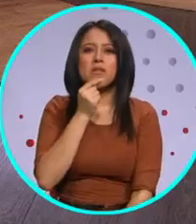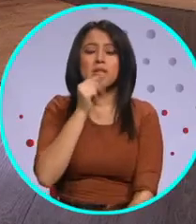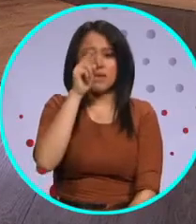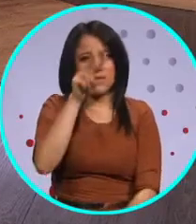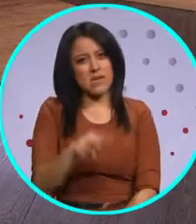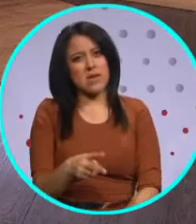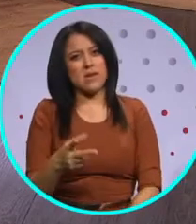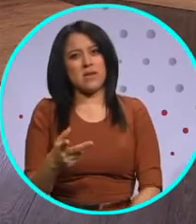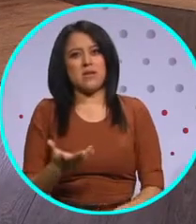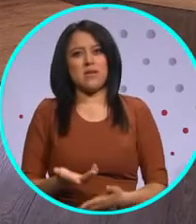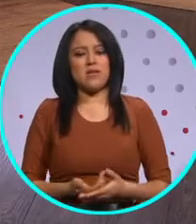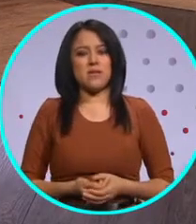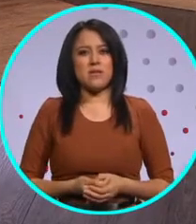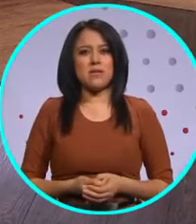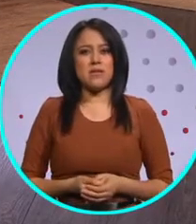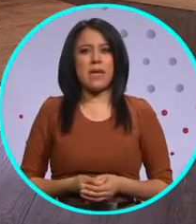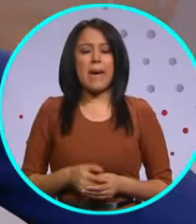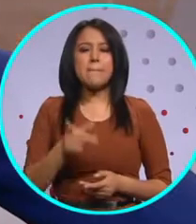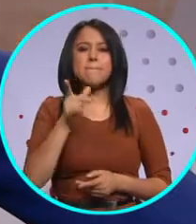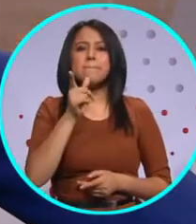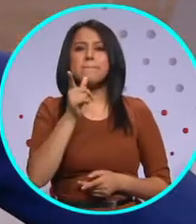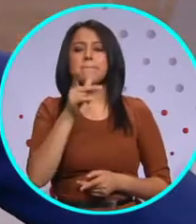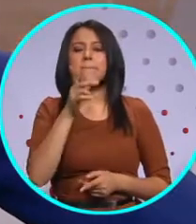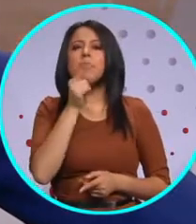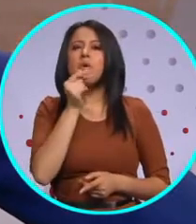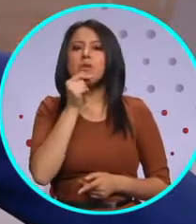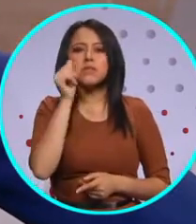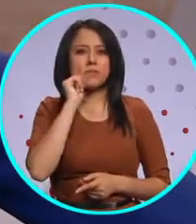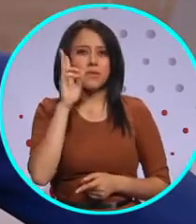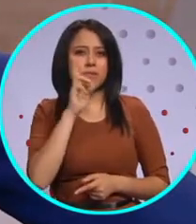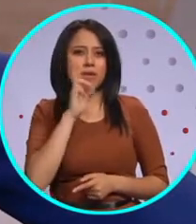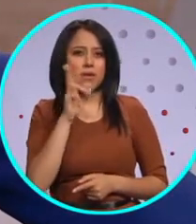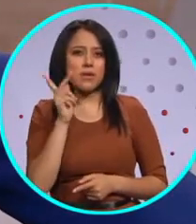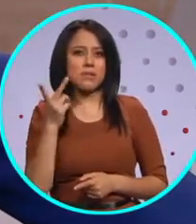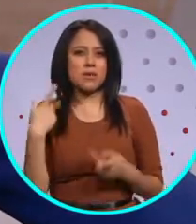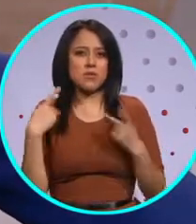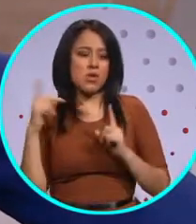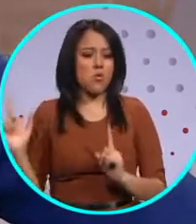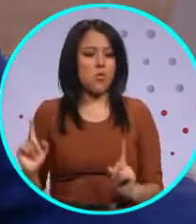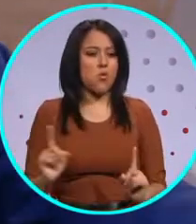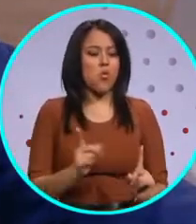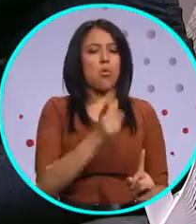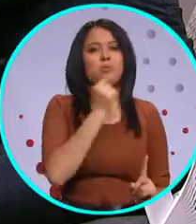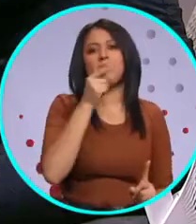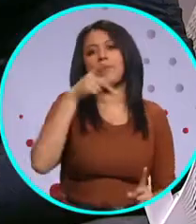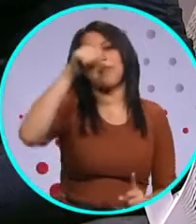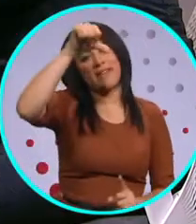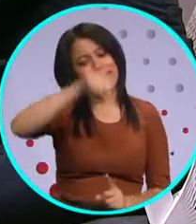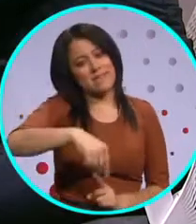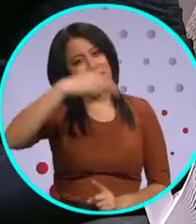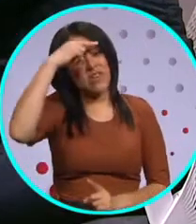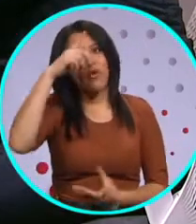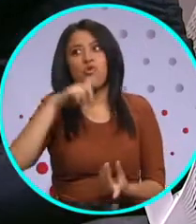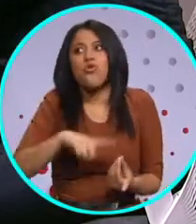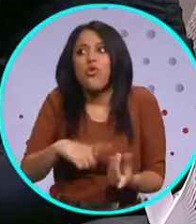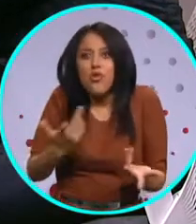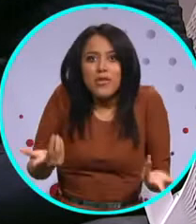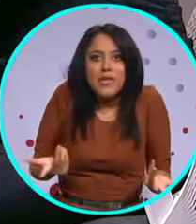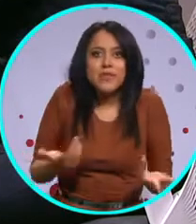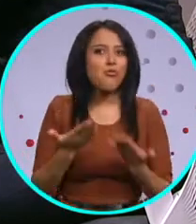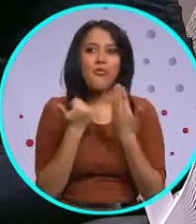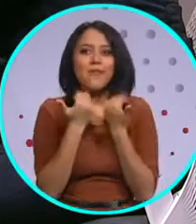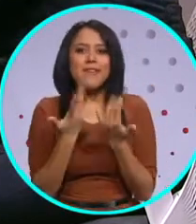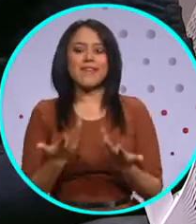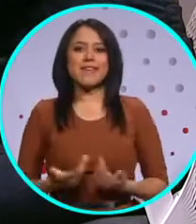si usted es de las películas siempre ve la estación de policía ya llegan todos los americanos de su estación de policía pero en méxico donde estaba la estación de policía